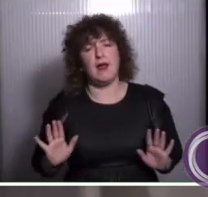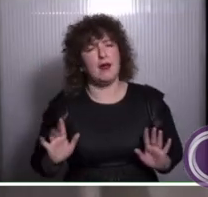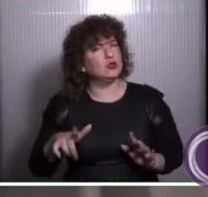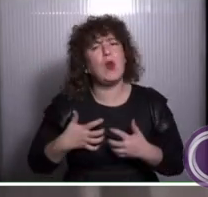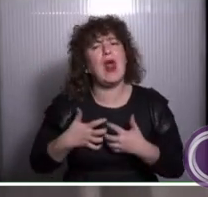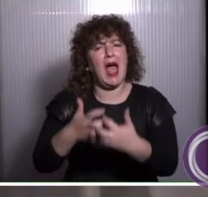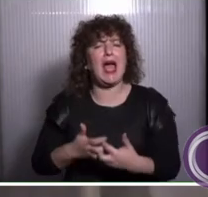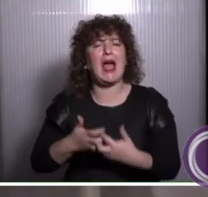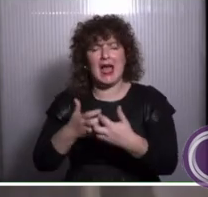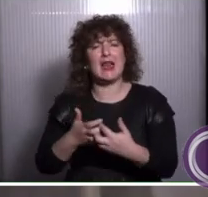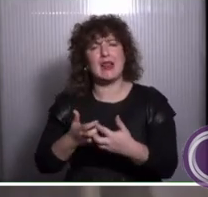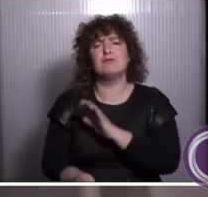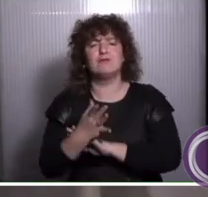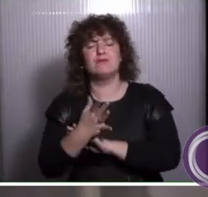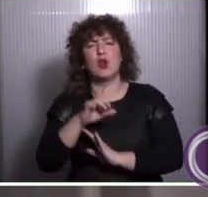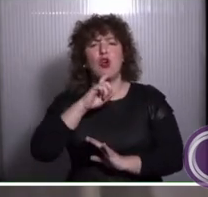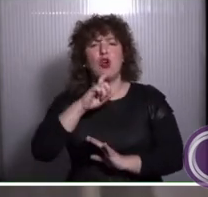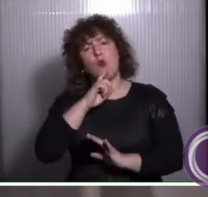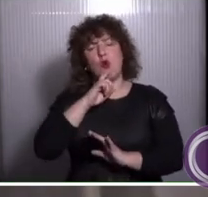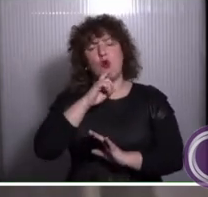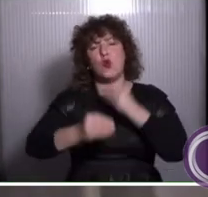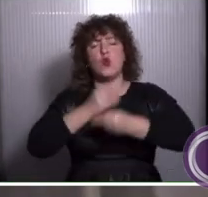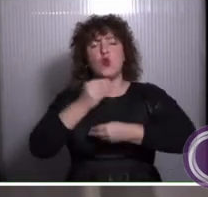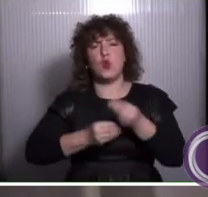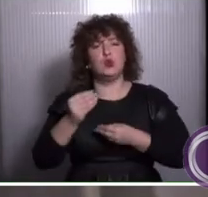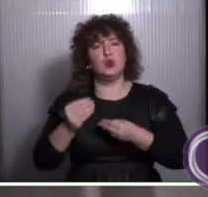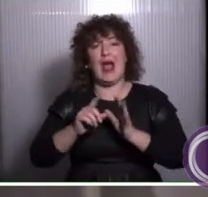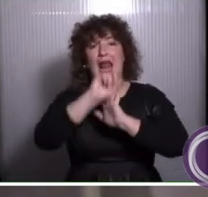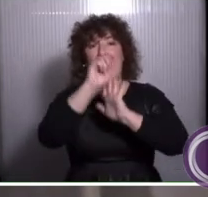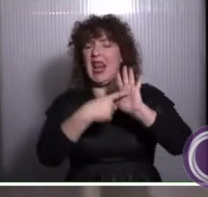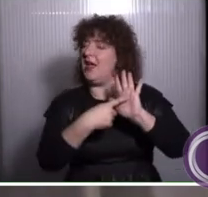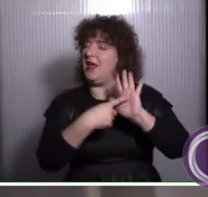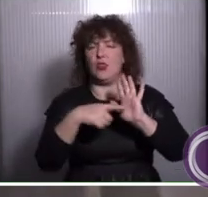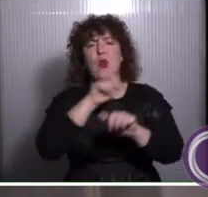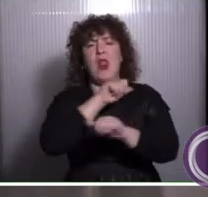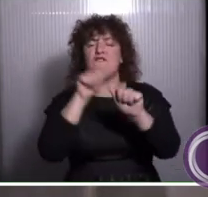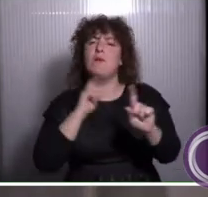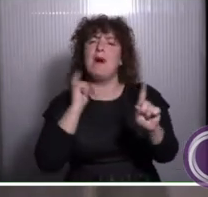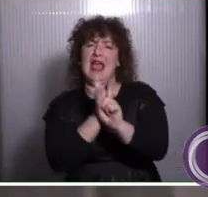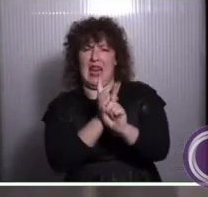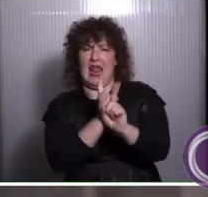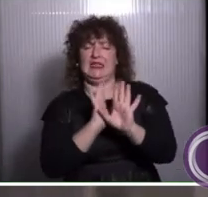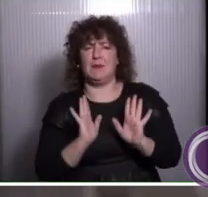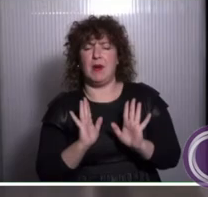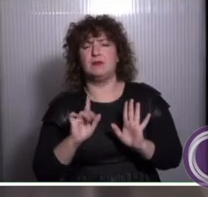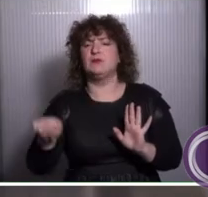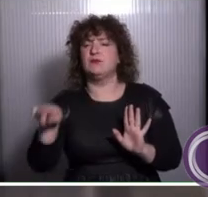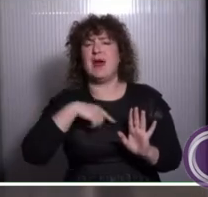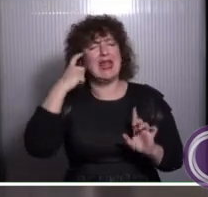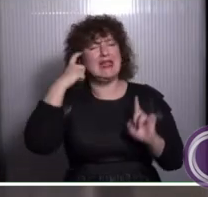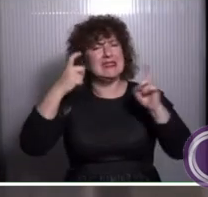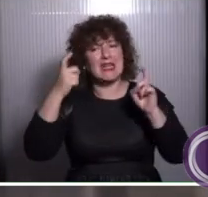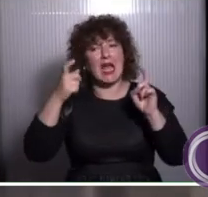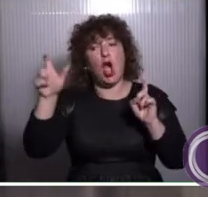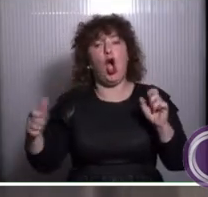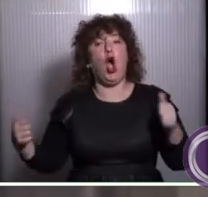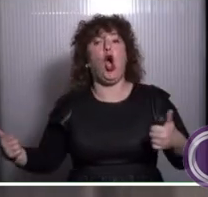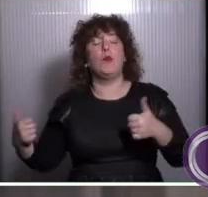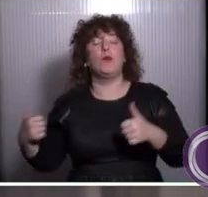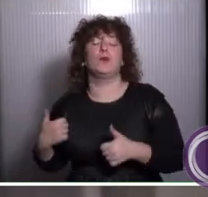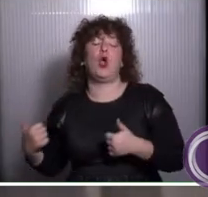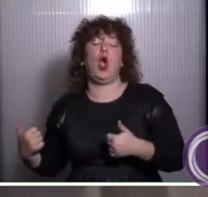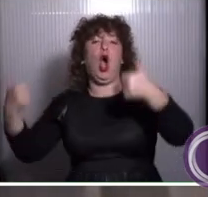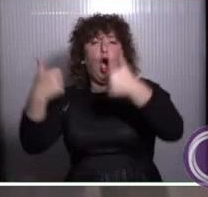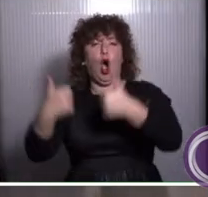se implementa a través de un uso ilegítimo de la ley, con intención, en primer lugar, de desprestigiar al oponente,